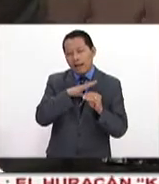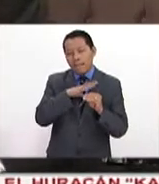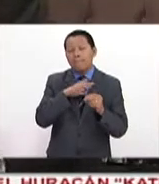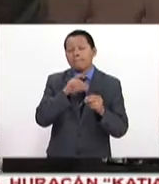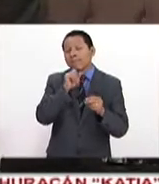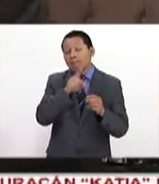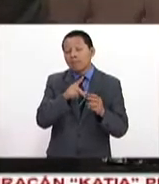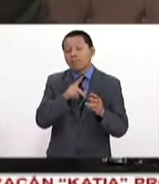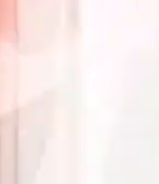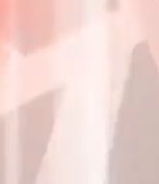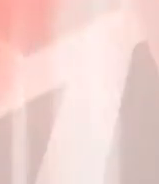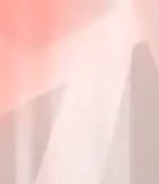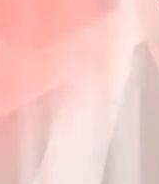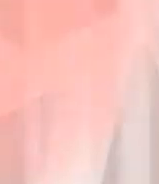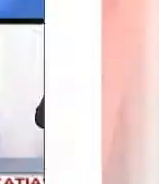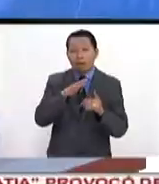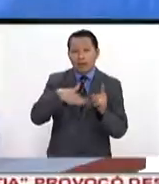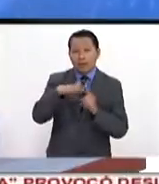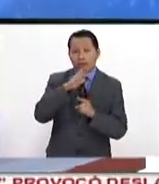mejor entorno.